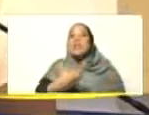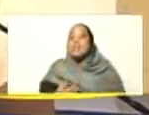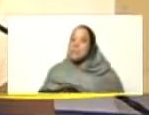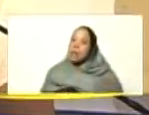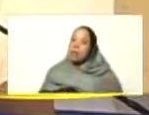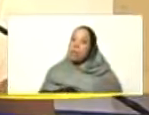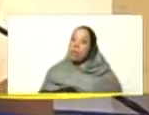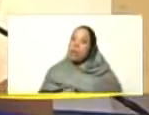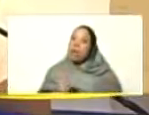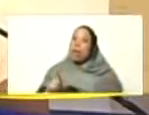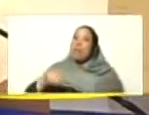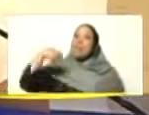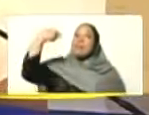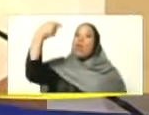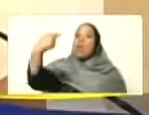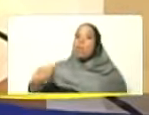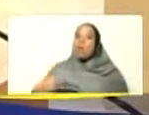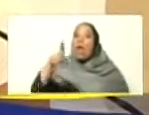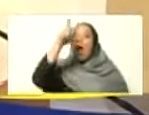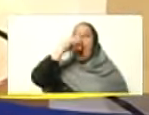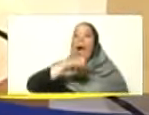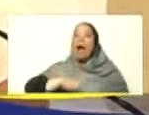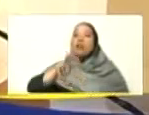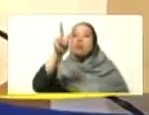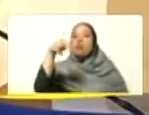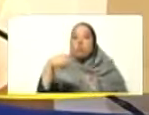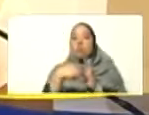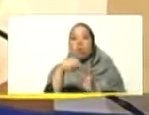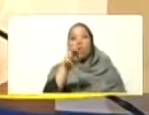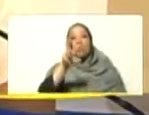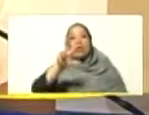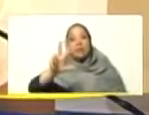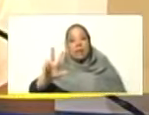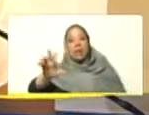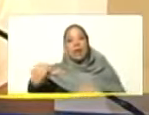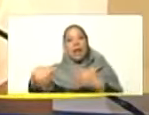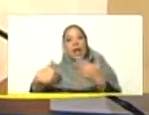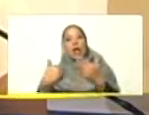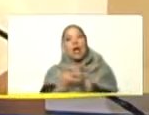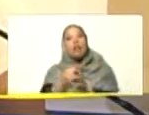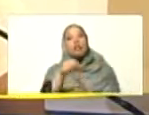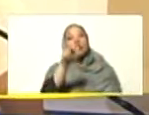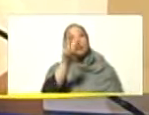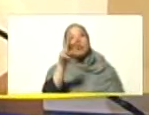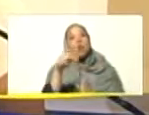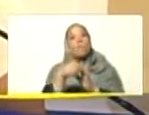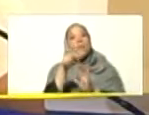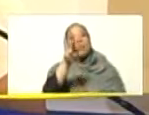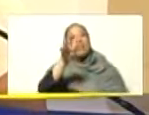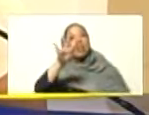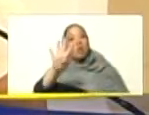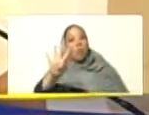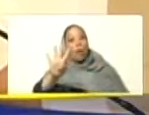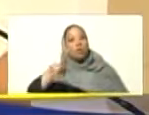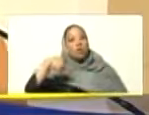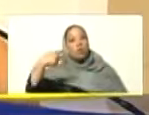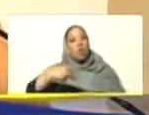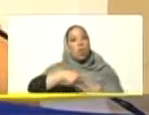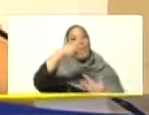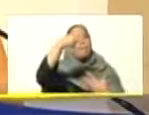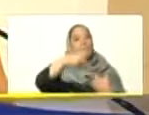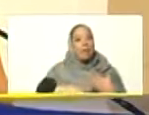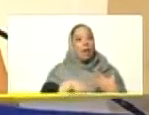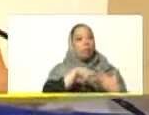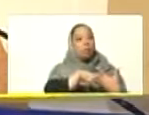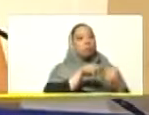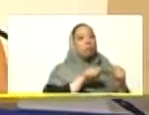el 2023 y qué vamos a hacer para 2024, Dios mediante? O sea, con una planificación en el territorio. A